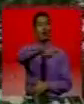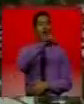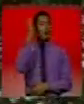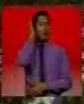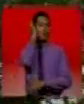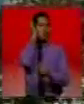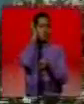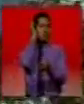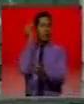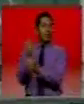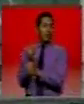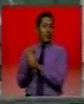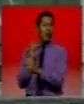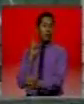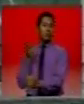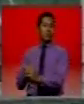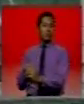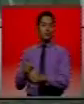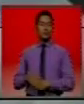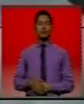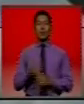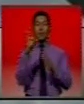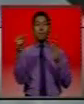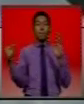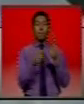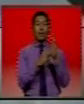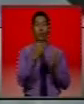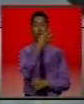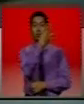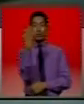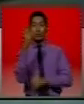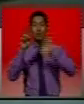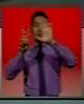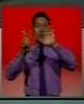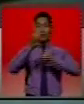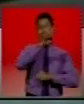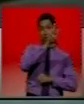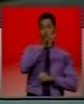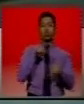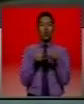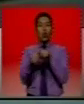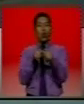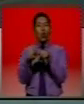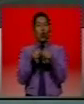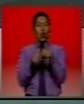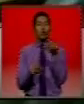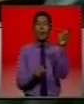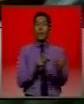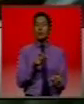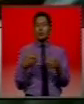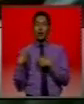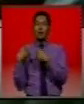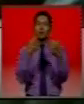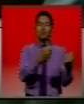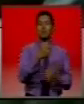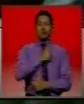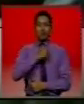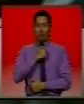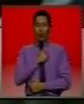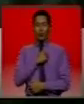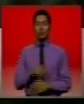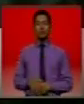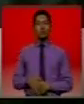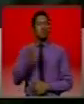Son 1.472 frecuencias a nivel nacional que están en concurso desde el pasado 12 de abril. La idea es